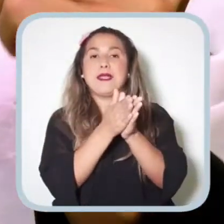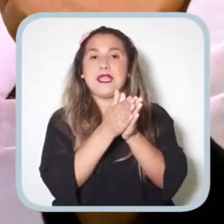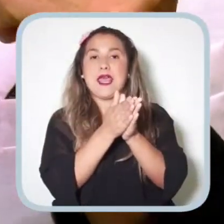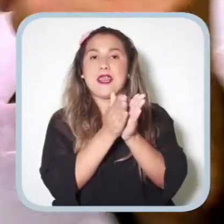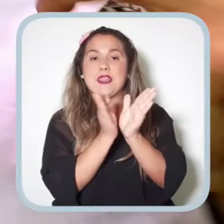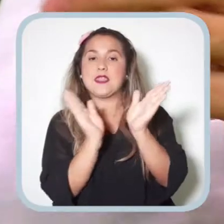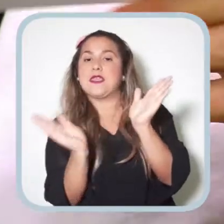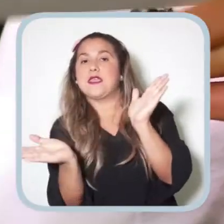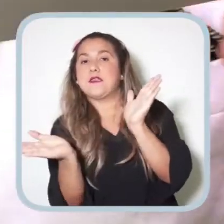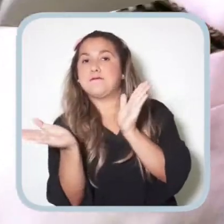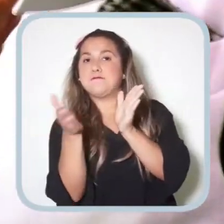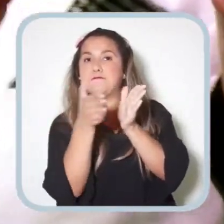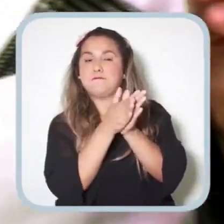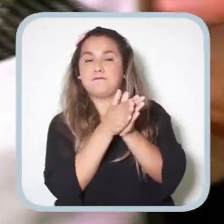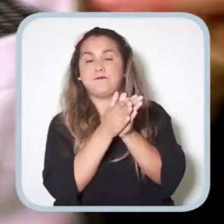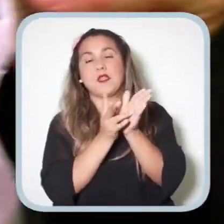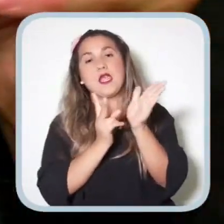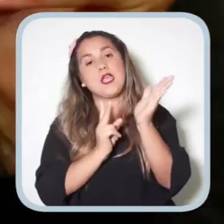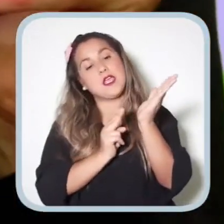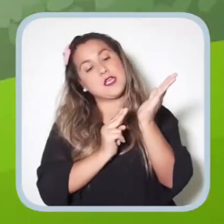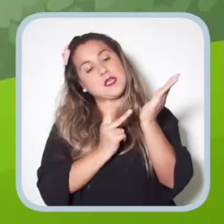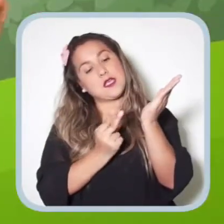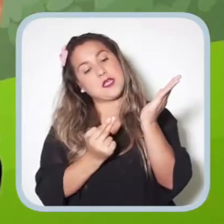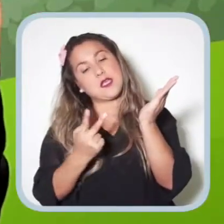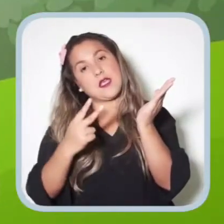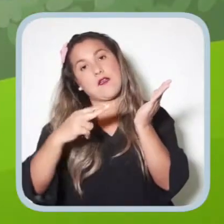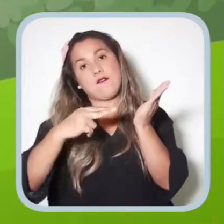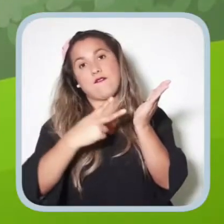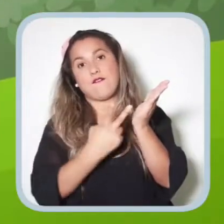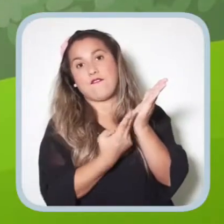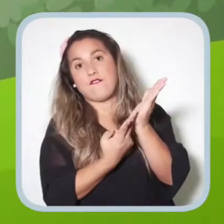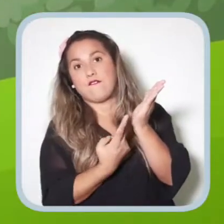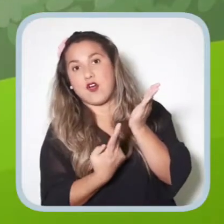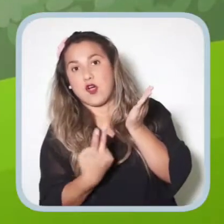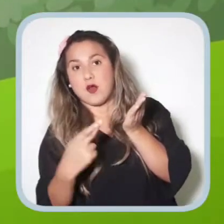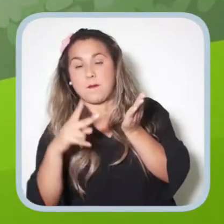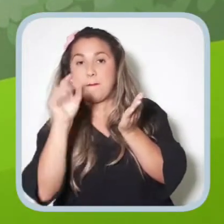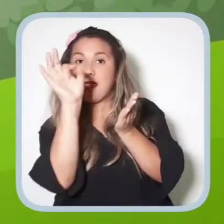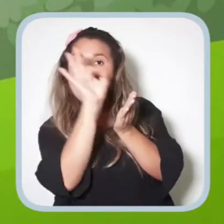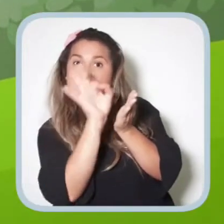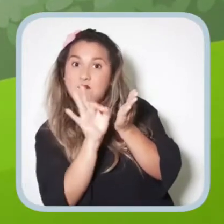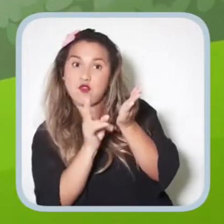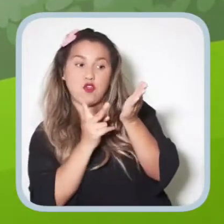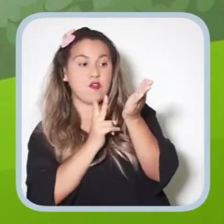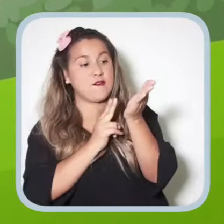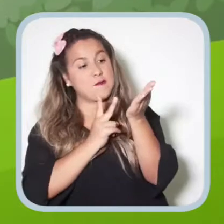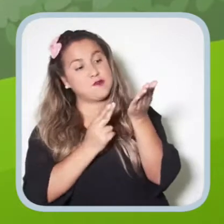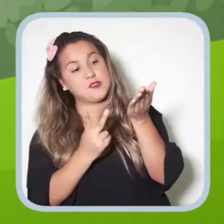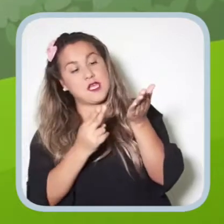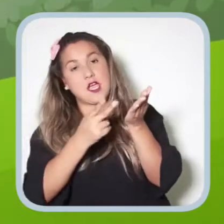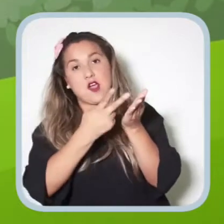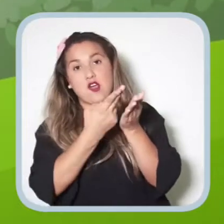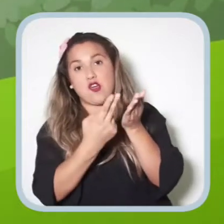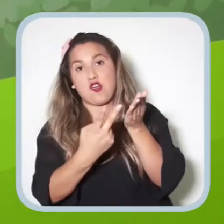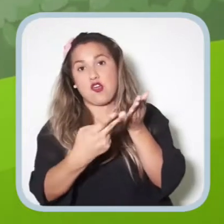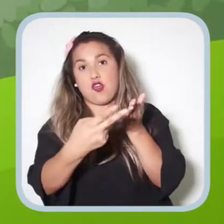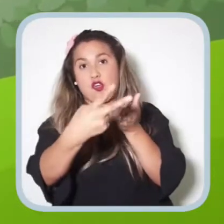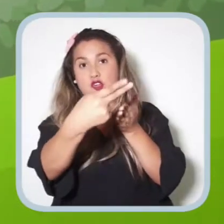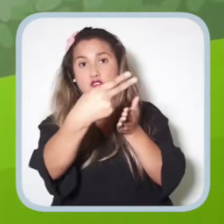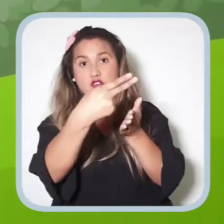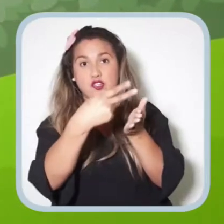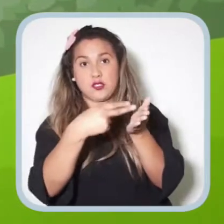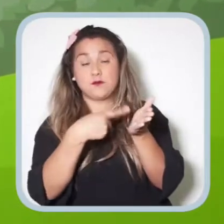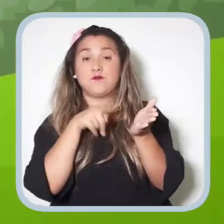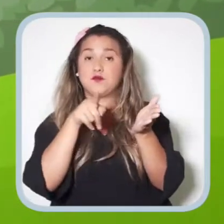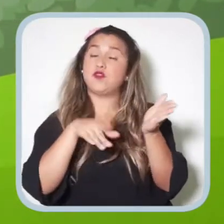con una tijera a guiarnos por la forma que ya está prehecha en la figura. Si ustedes quieren hacerle otra